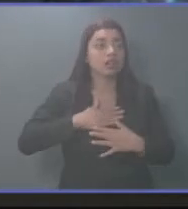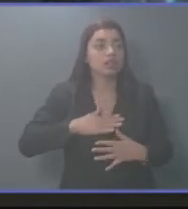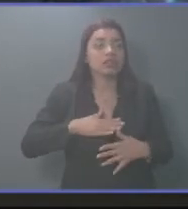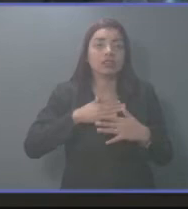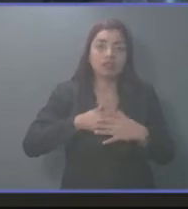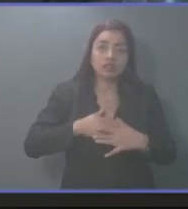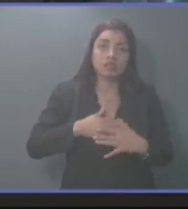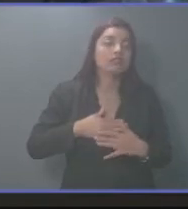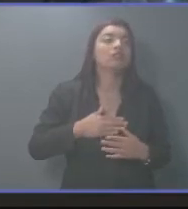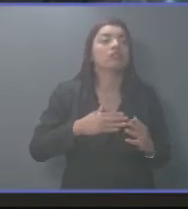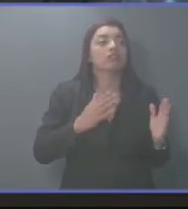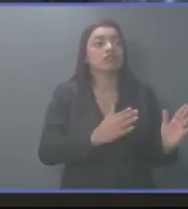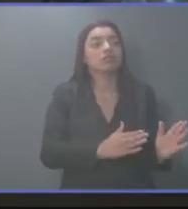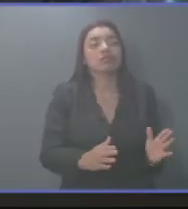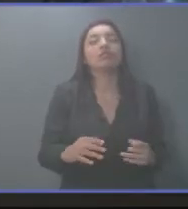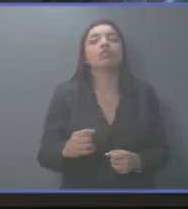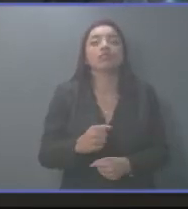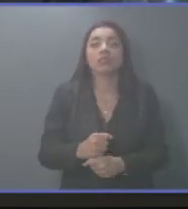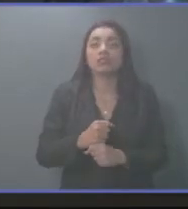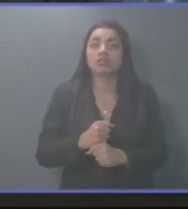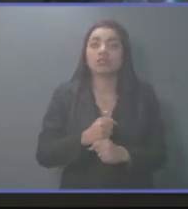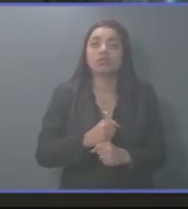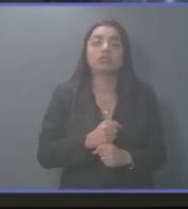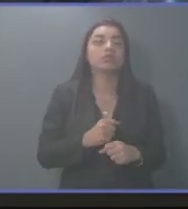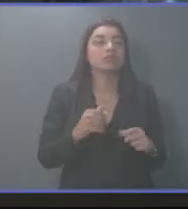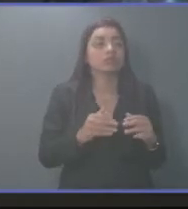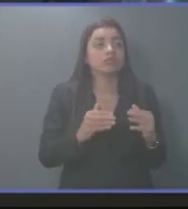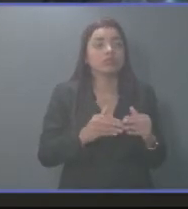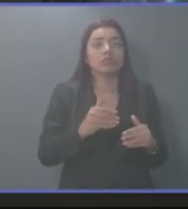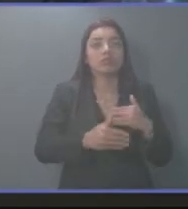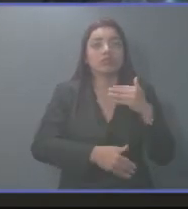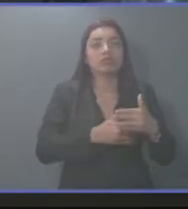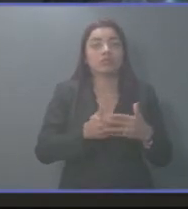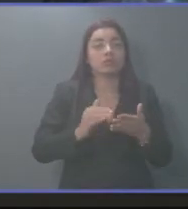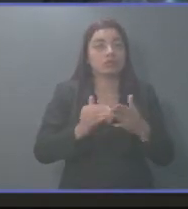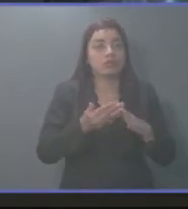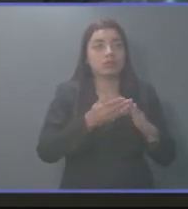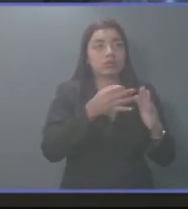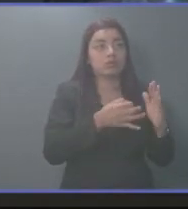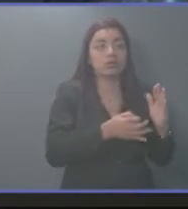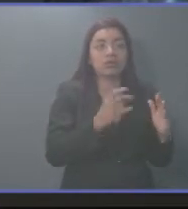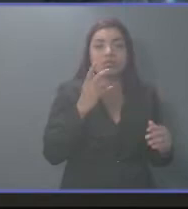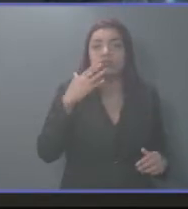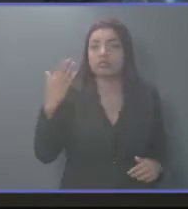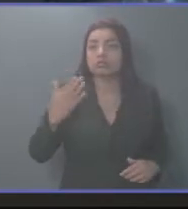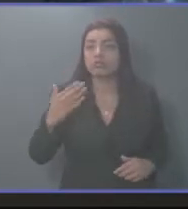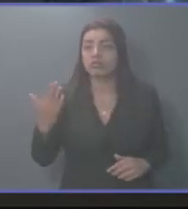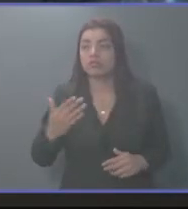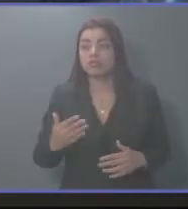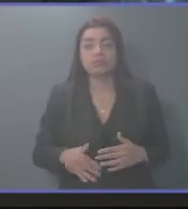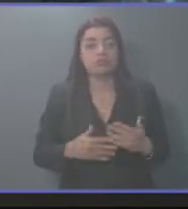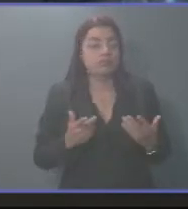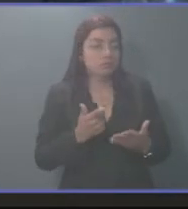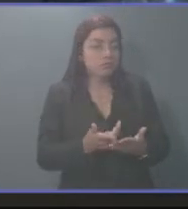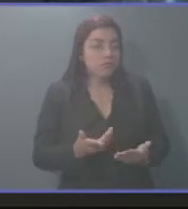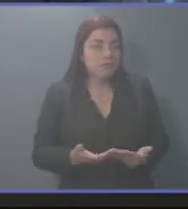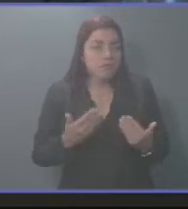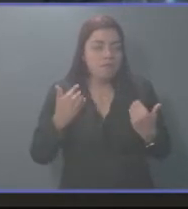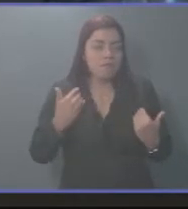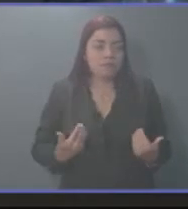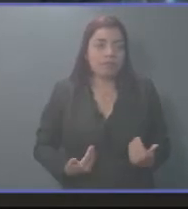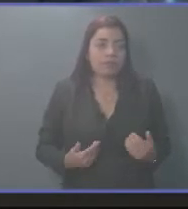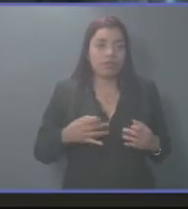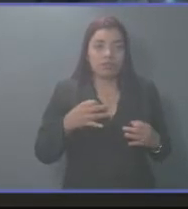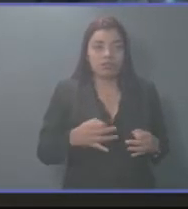tranquilidad, el orden y la seguridad, tanto en el ámbito urbano como rural, con apego a los derechos humanos.